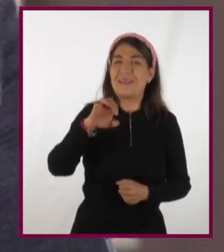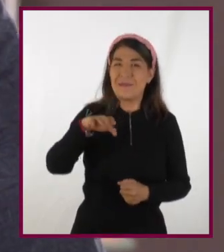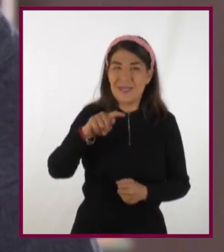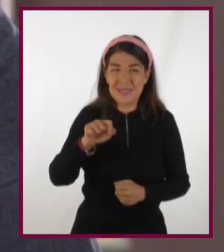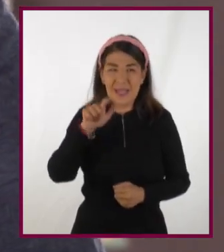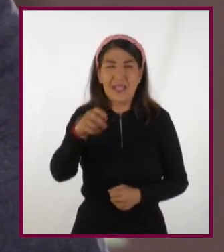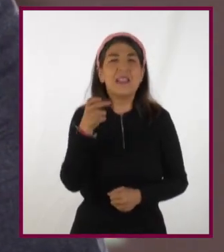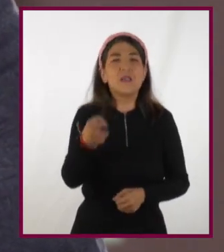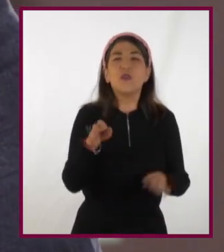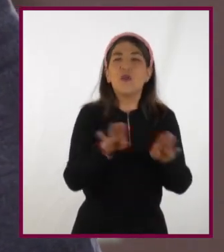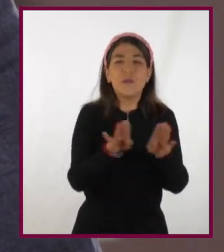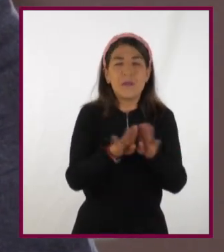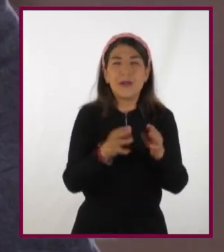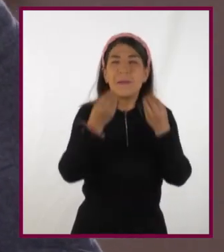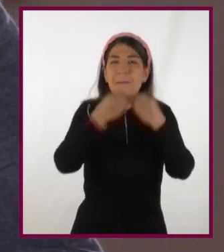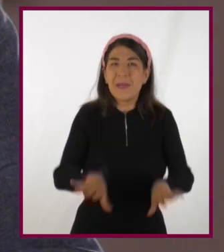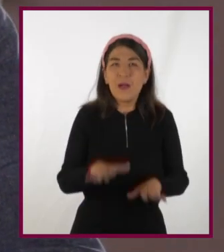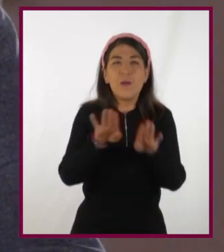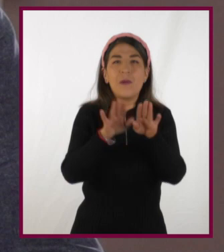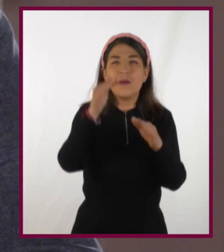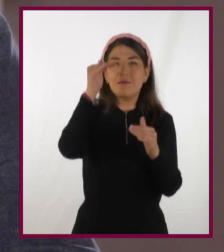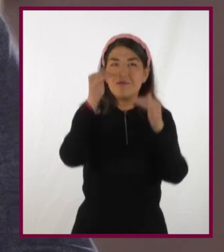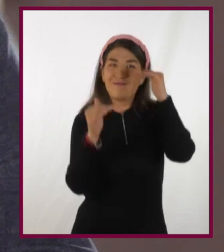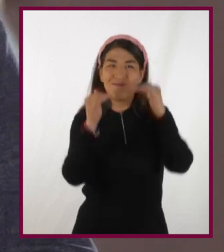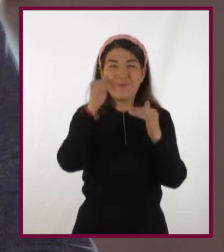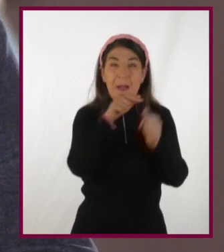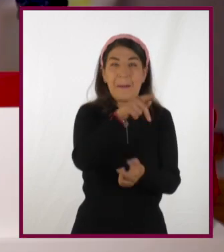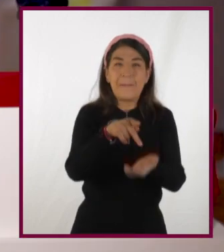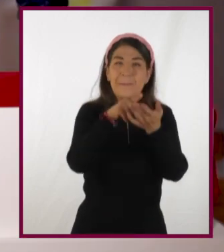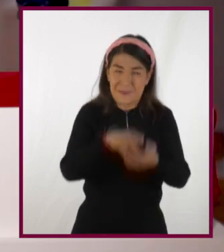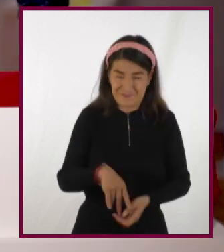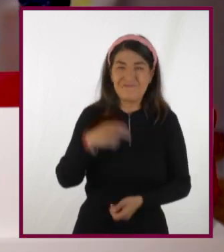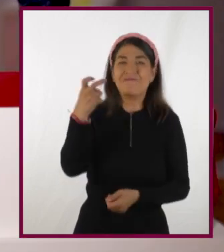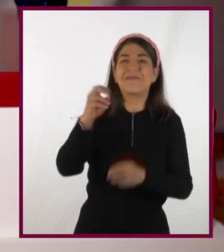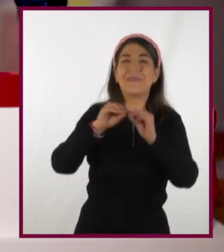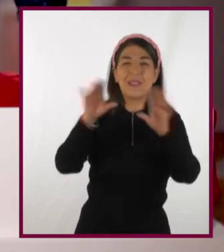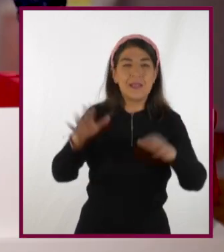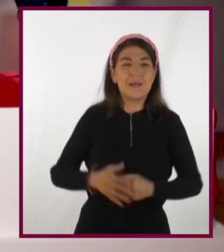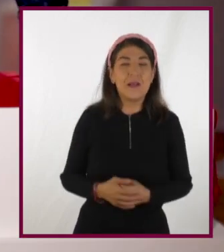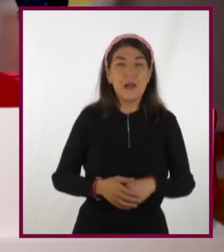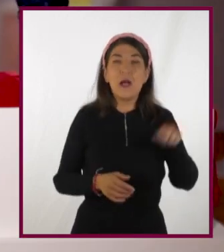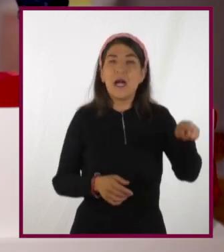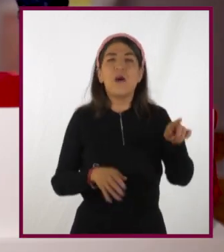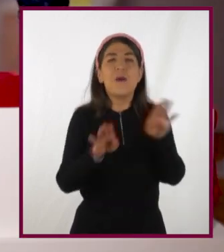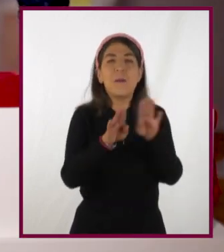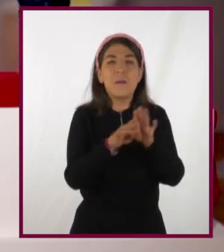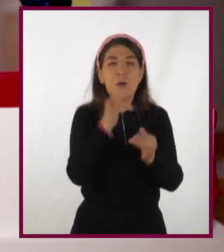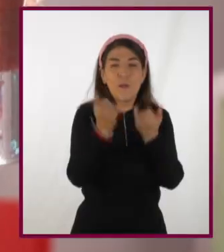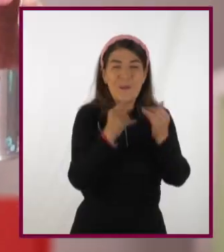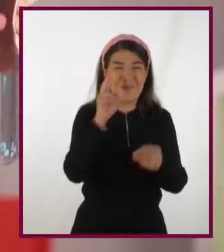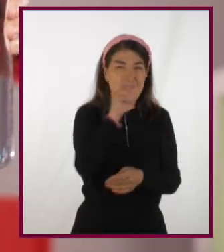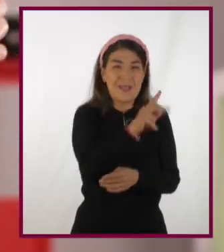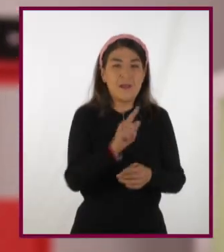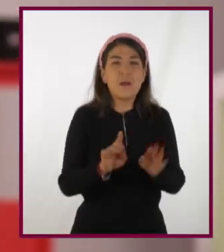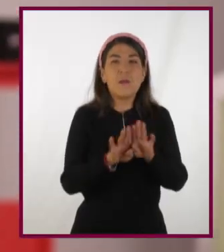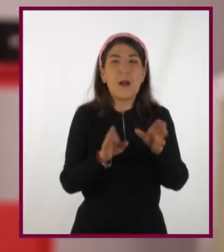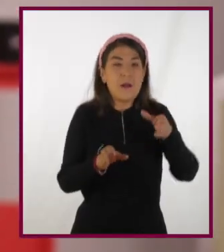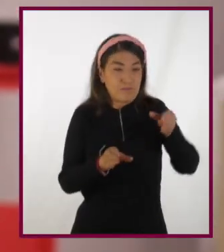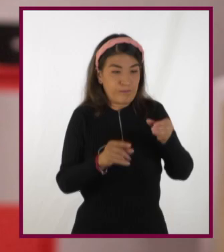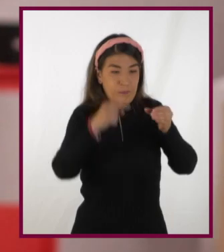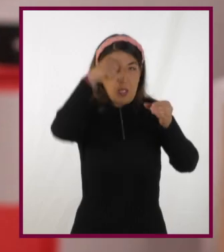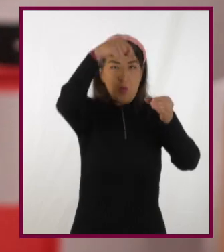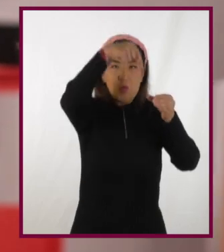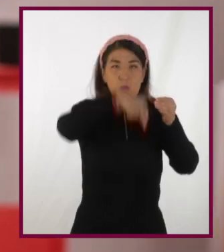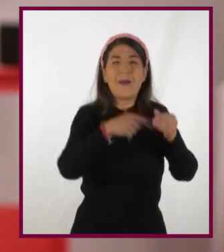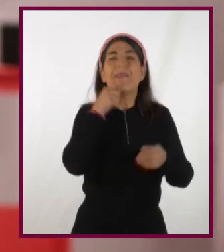Entonces eso hace que se pierda el equilibrio con el peso, ¿no? Claro, entonces el diablillo acelera hacia abajo según la segunda